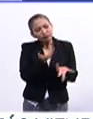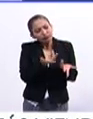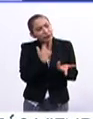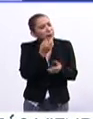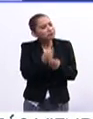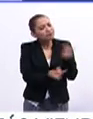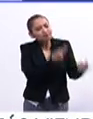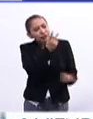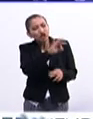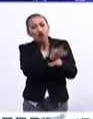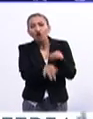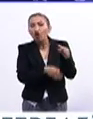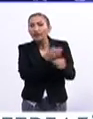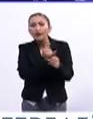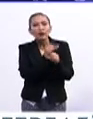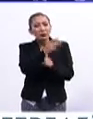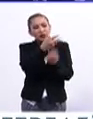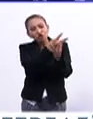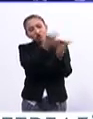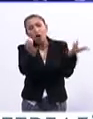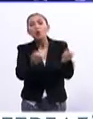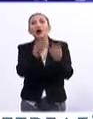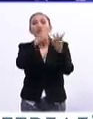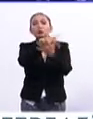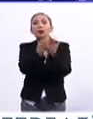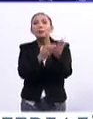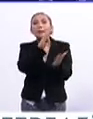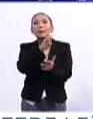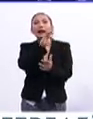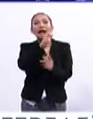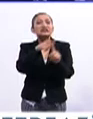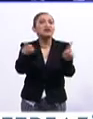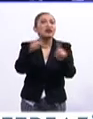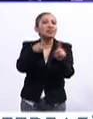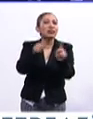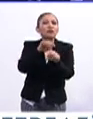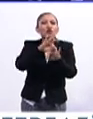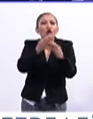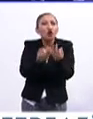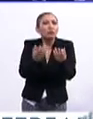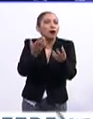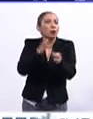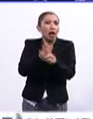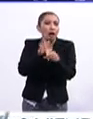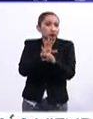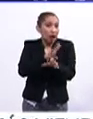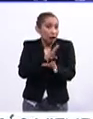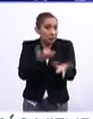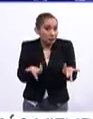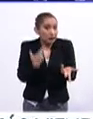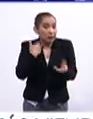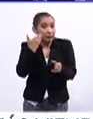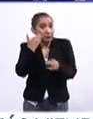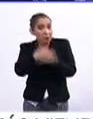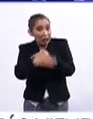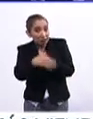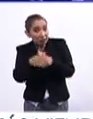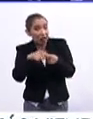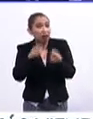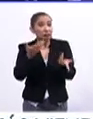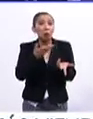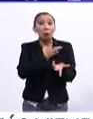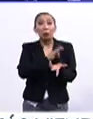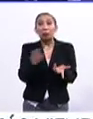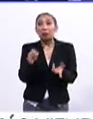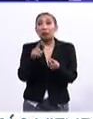saliente, y ahí encuentran todas las alternativas. ¿Cuántos programas de becas hay? ¿Qué tipos de becas hay? ¿Pueden haber de temporales? ¿Pueden